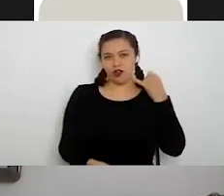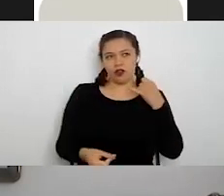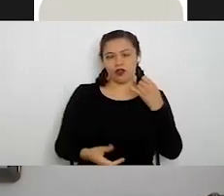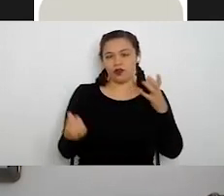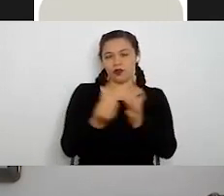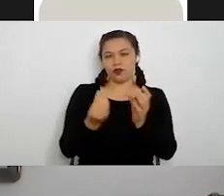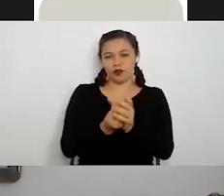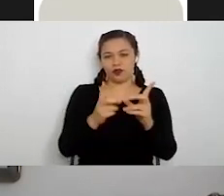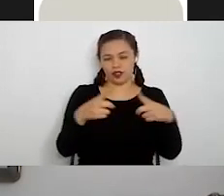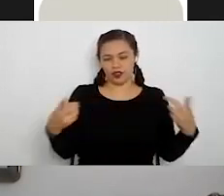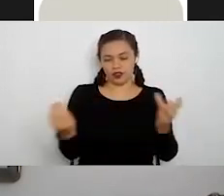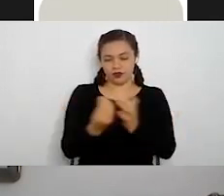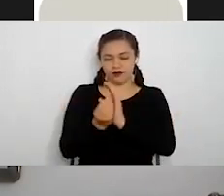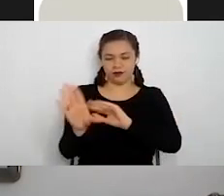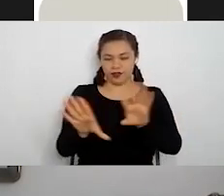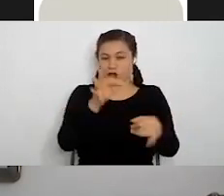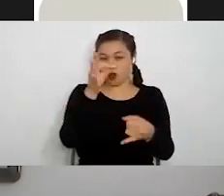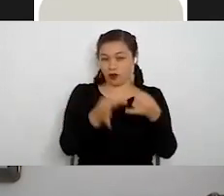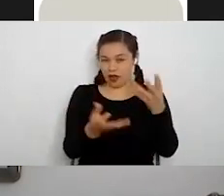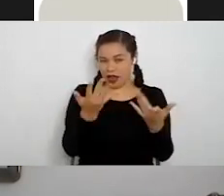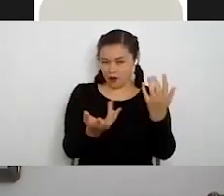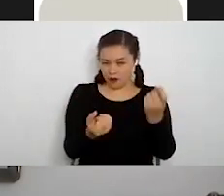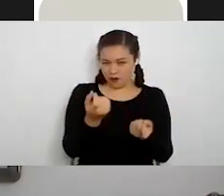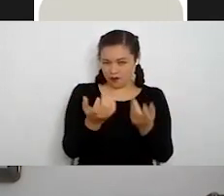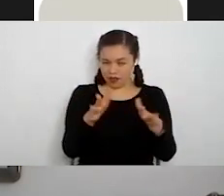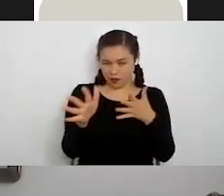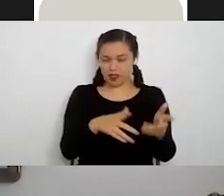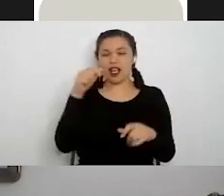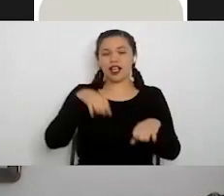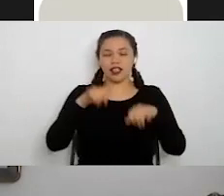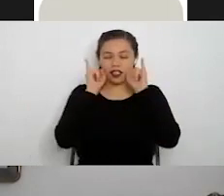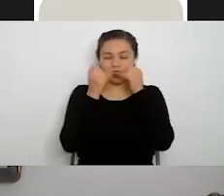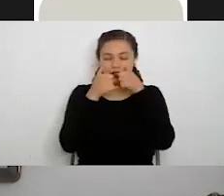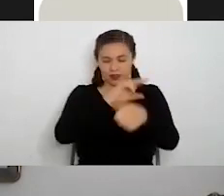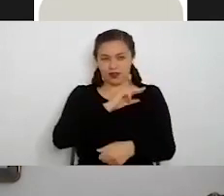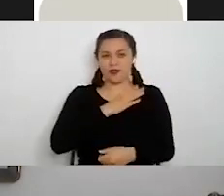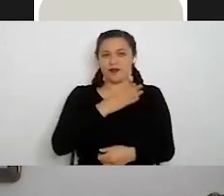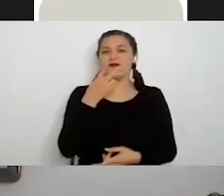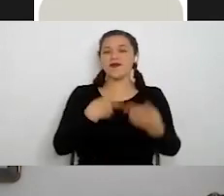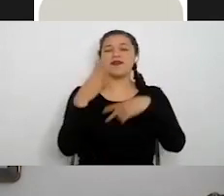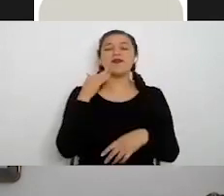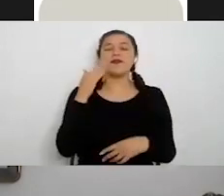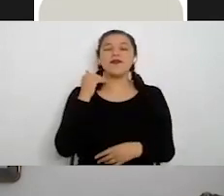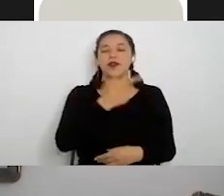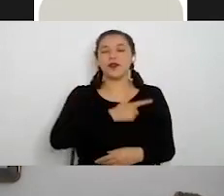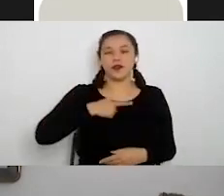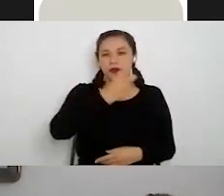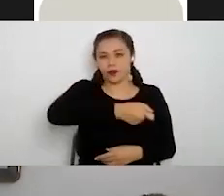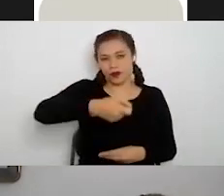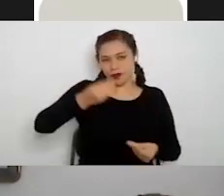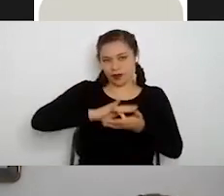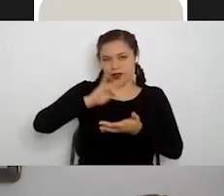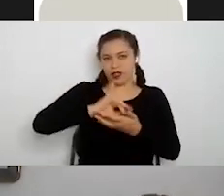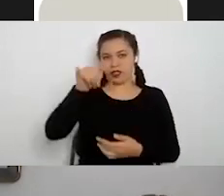desarrollo y capacitación en la Junta de Asistencia Privada, con lo cual pues les damos a todos la más cordial bienvenida. Me da muchísimo gusto saludarlos. Muchísimas gracias, Joel,